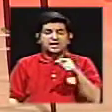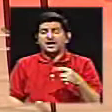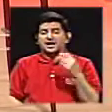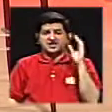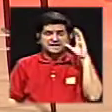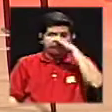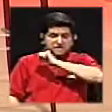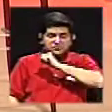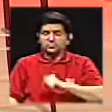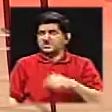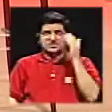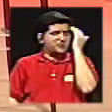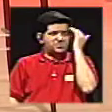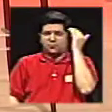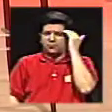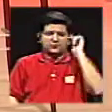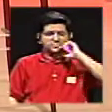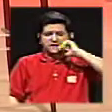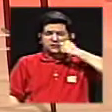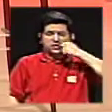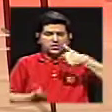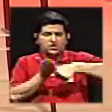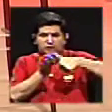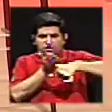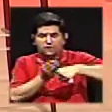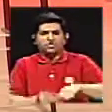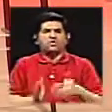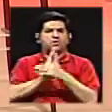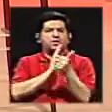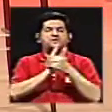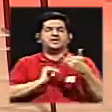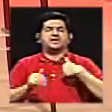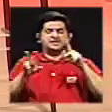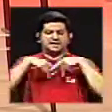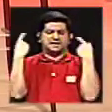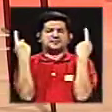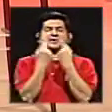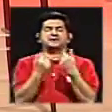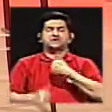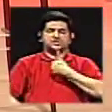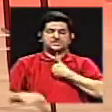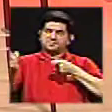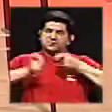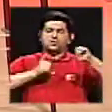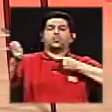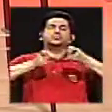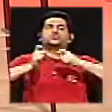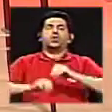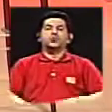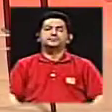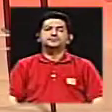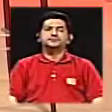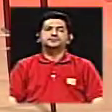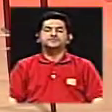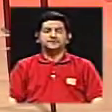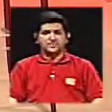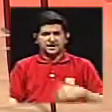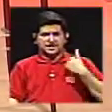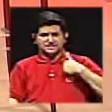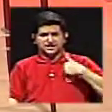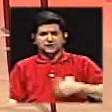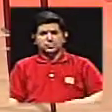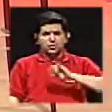desconocimiento enorme del Código Electoral y de las capacidades que tienen los partidos de autorregulación. Don Jorge, ¿por